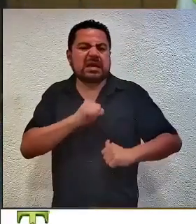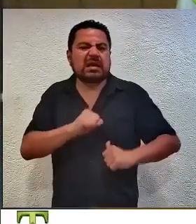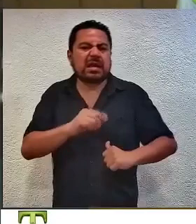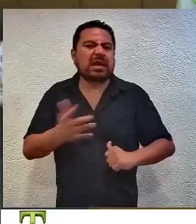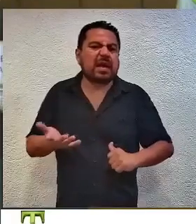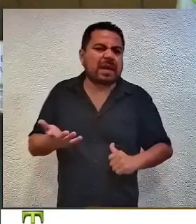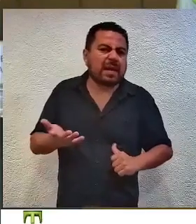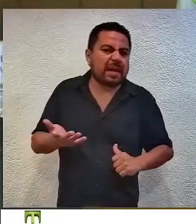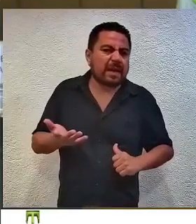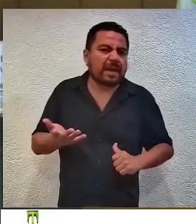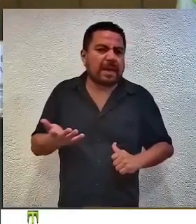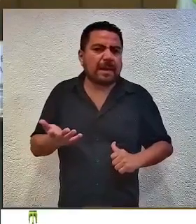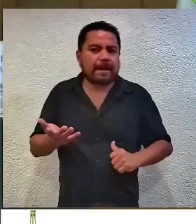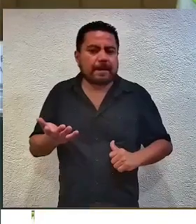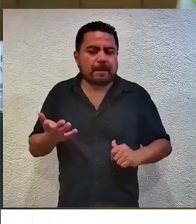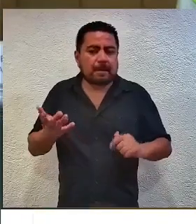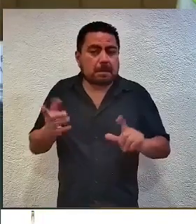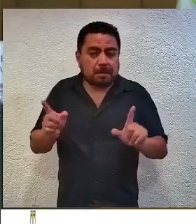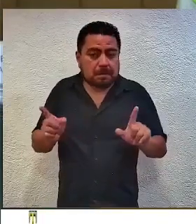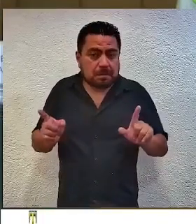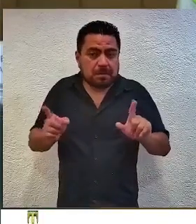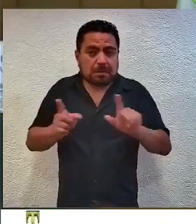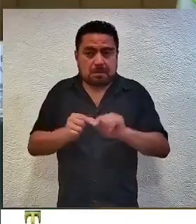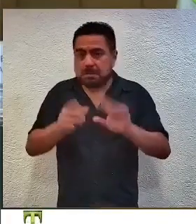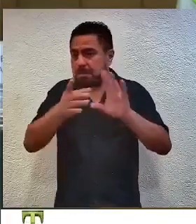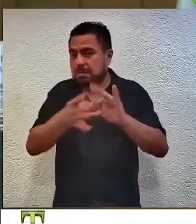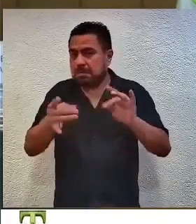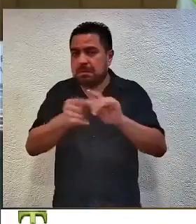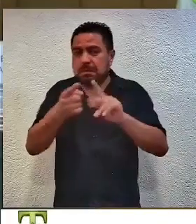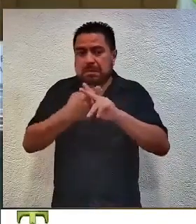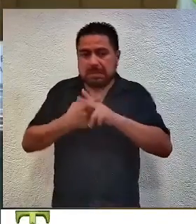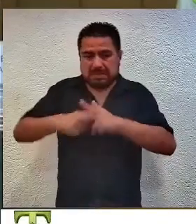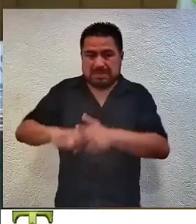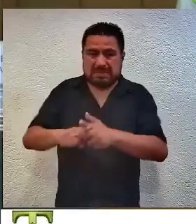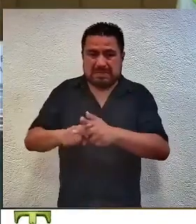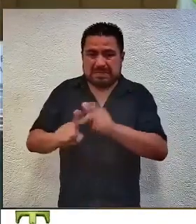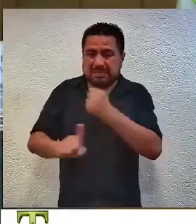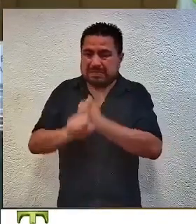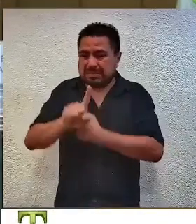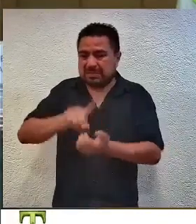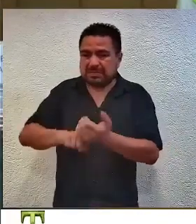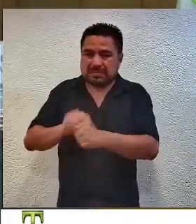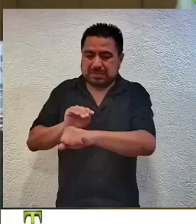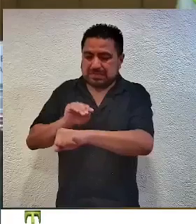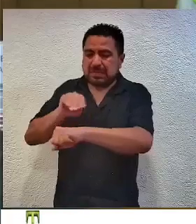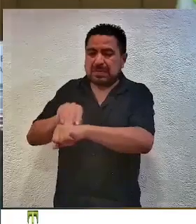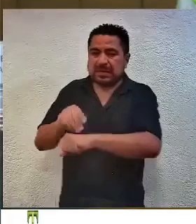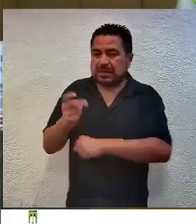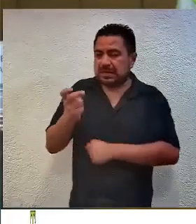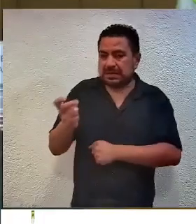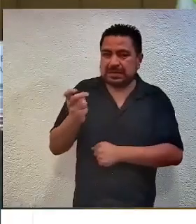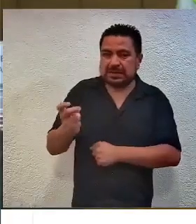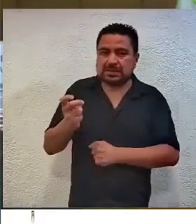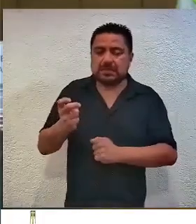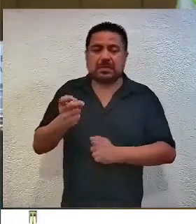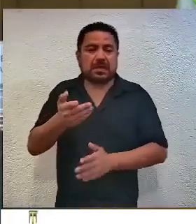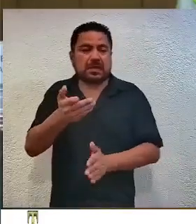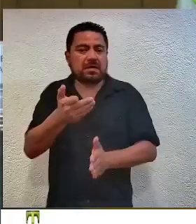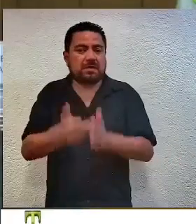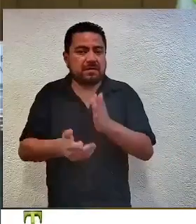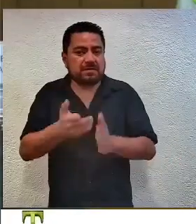responsable concluye que, a partir de los hechos, la conducta activa la